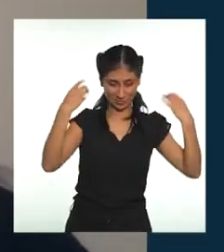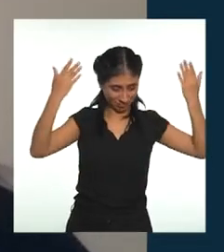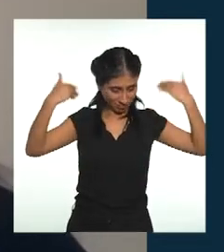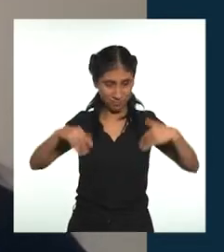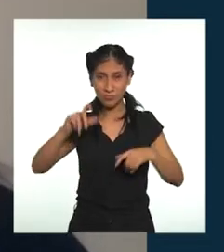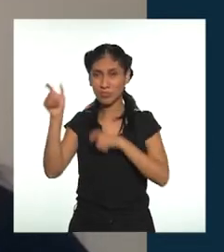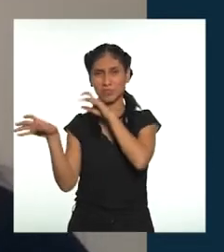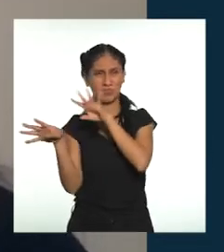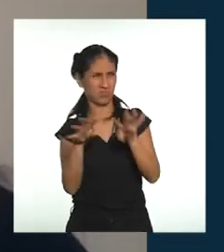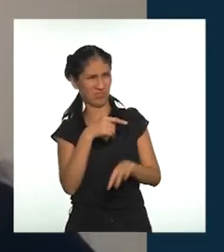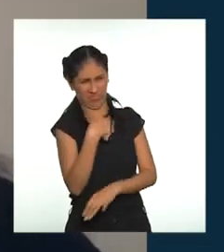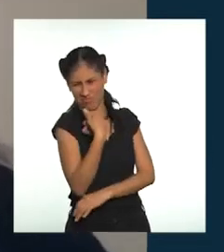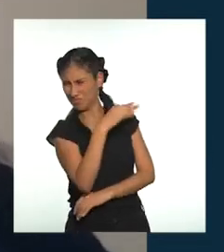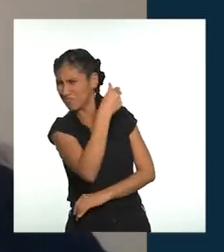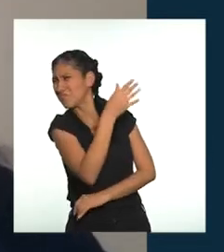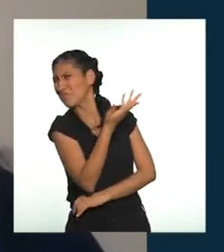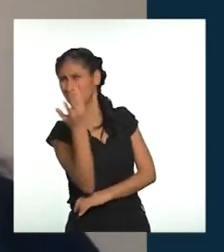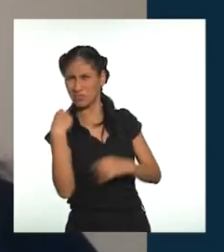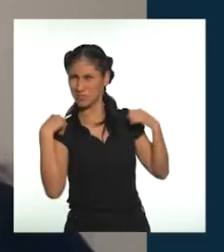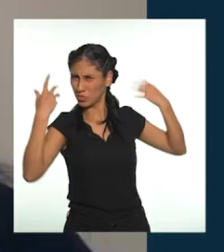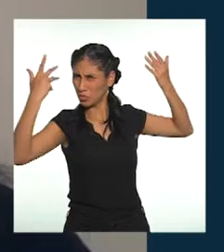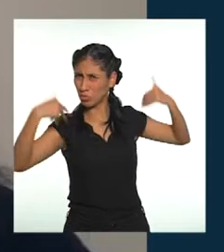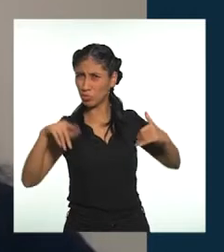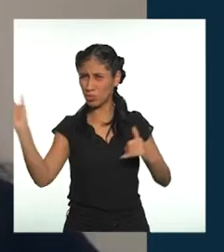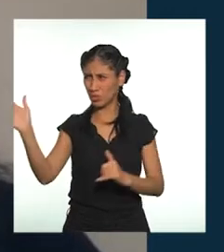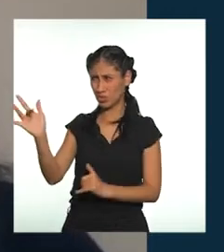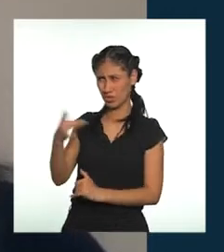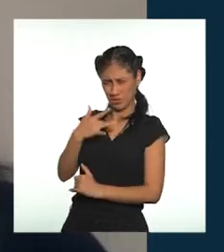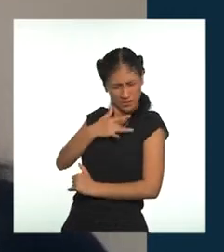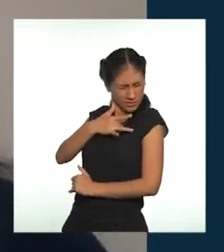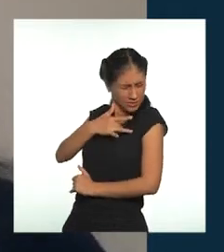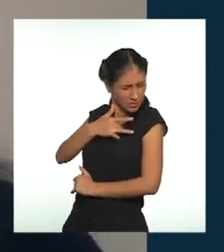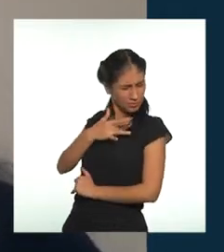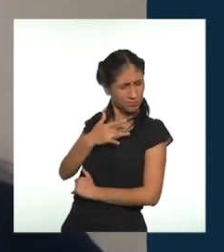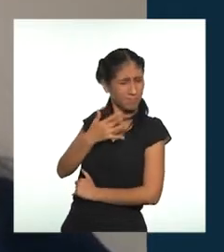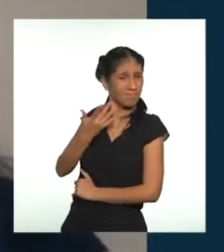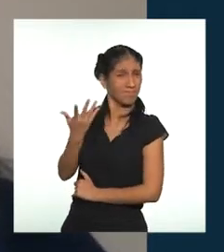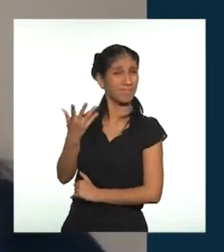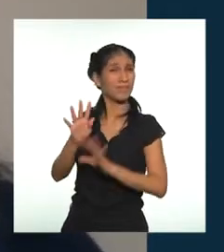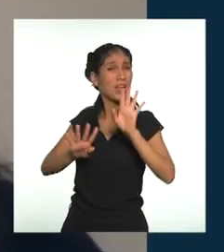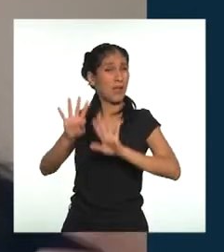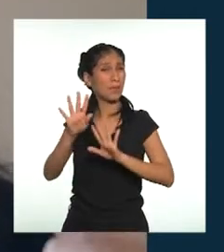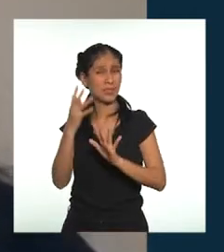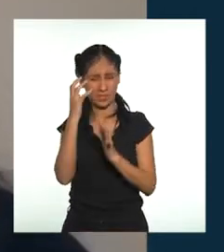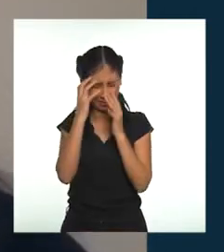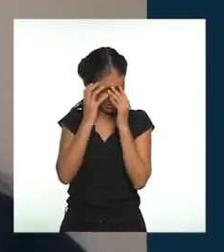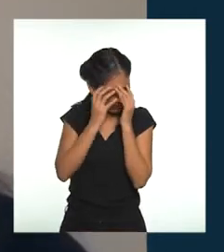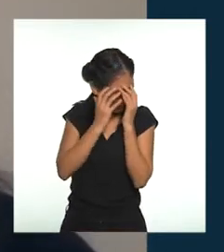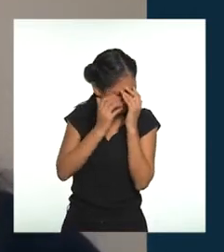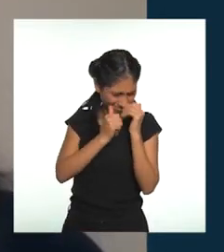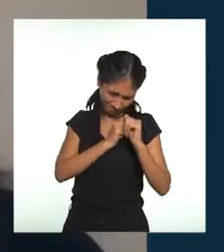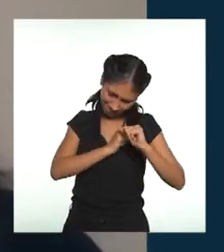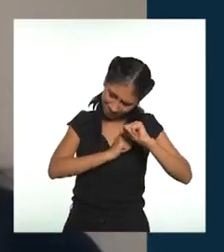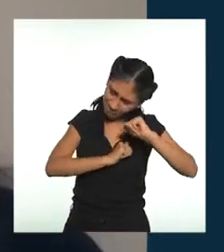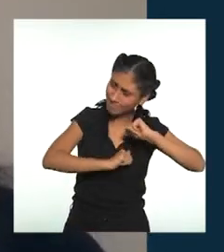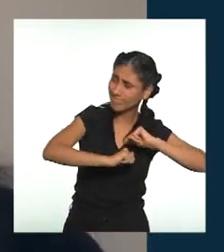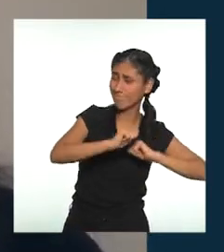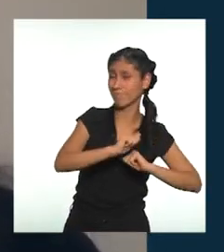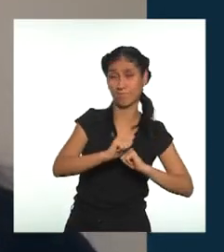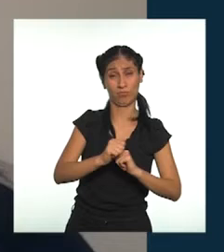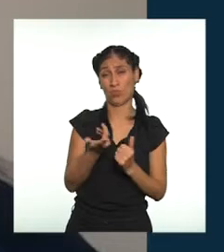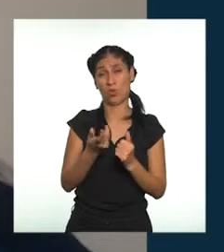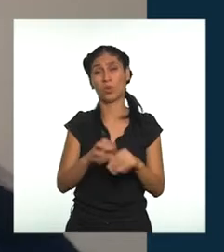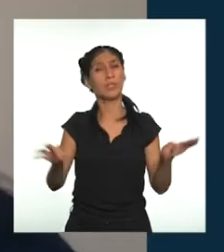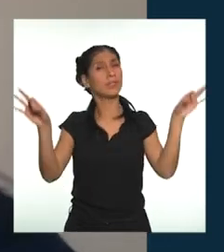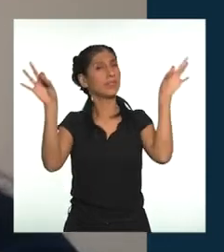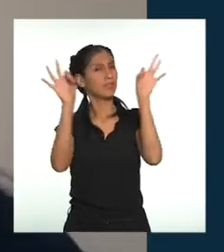cuenta que la discriminación nos hace mucho daño, nos deja muchas heridas, muchas veces incurables. Por ello debemos de